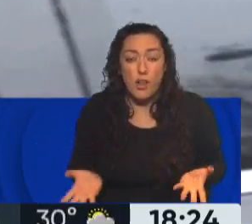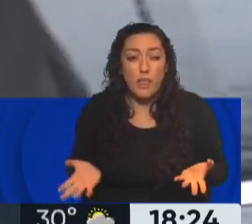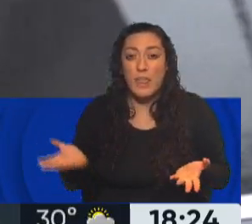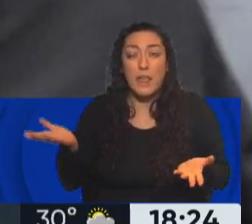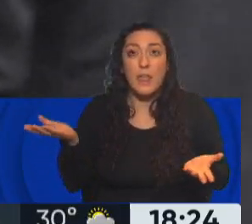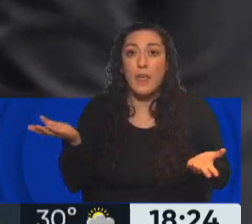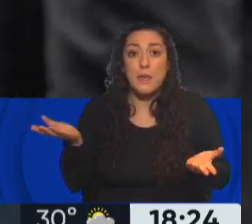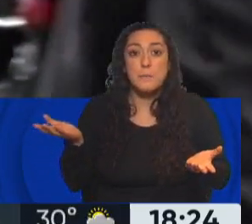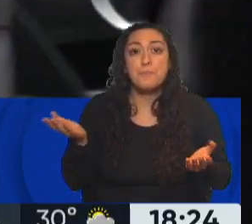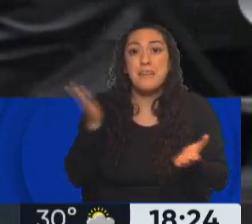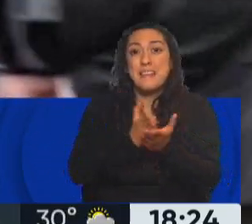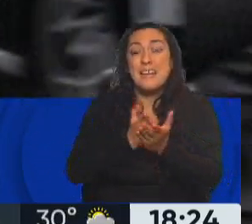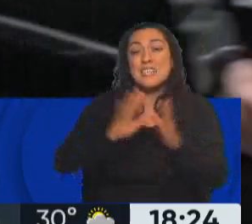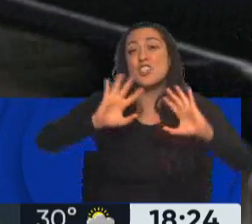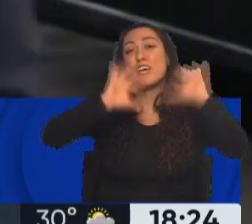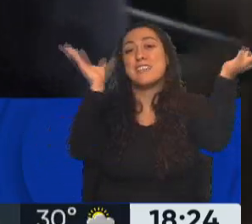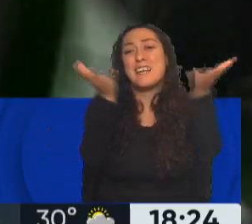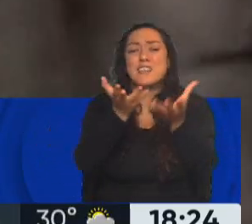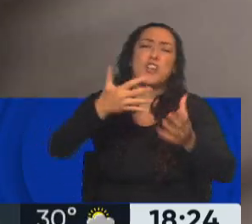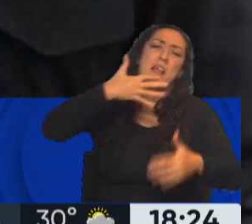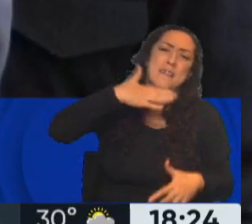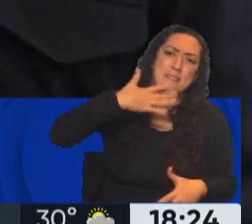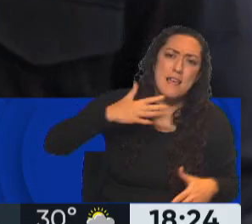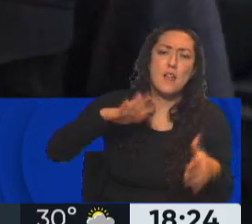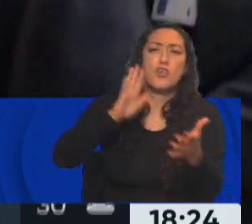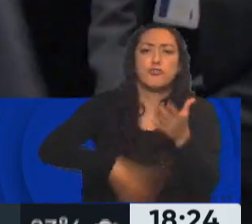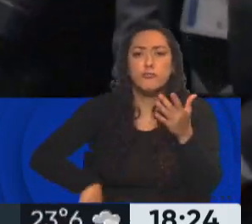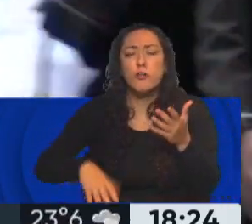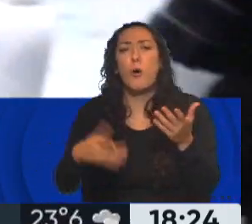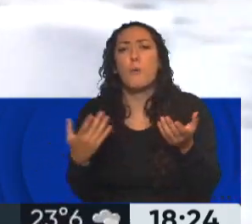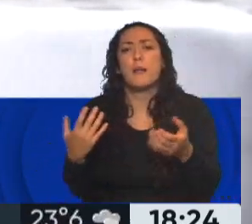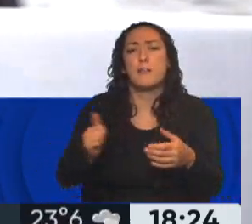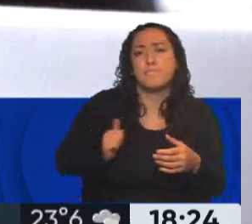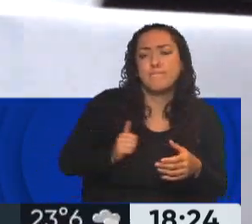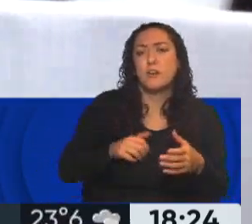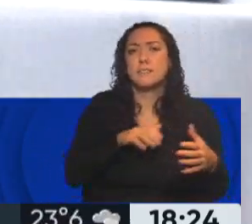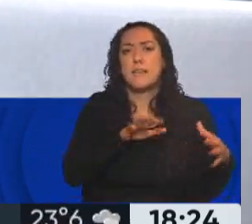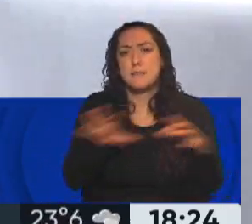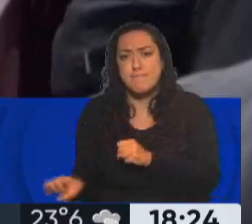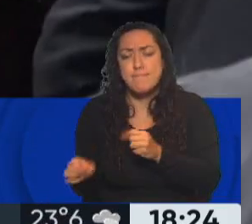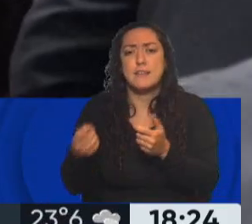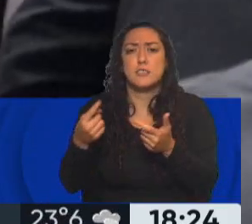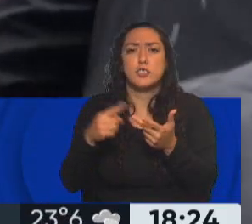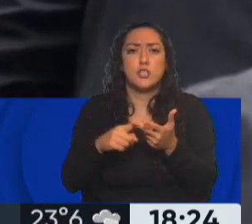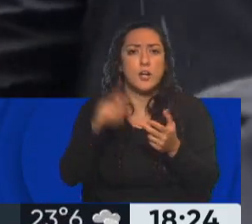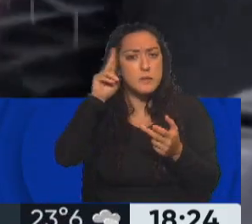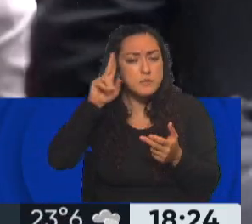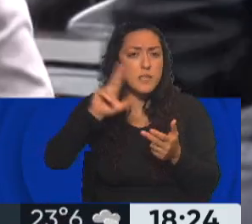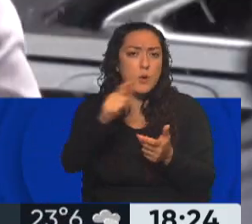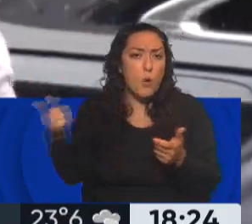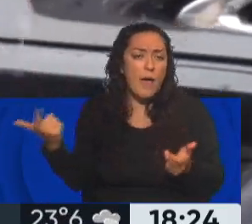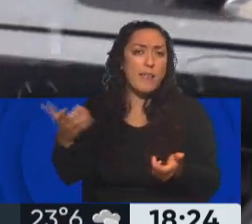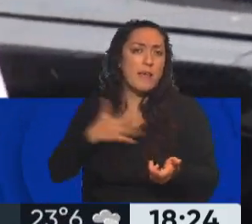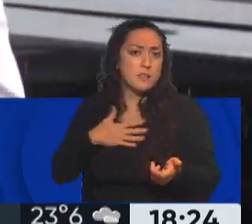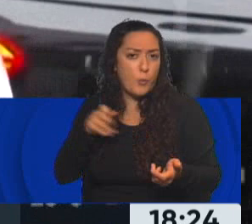más allá del derecho internacional, yo entiendo las cuestiones relativas con el uso de la fuerza, la invasión, el irrespeto a la soberanía de